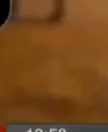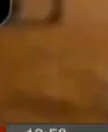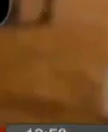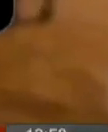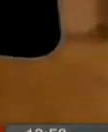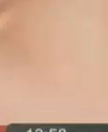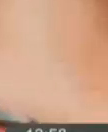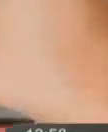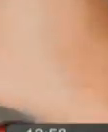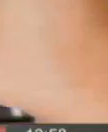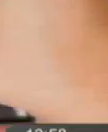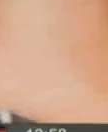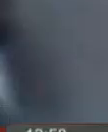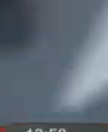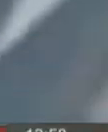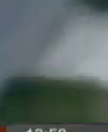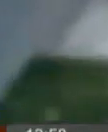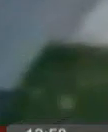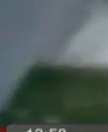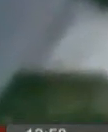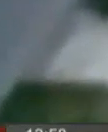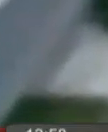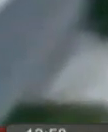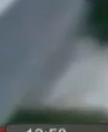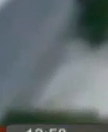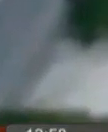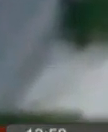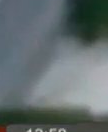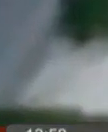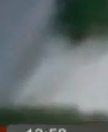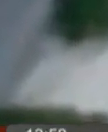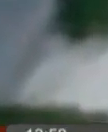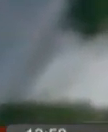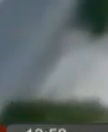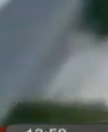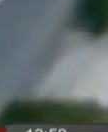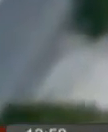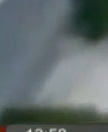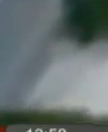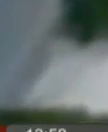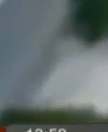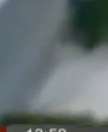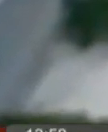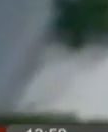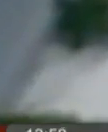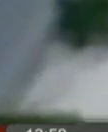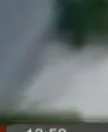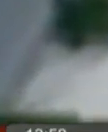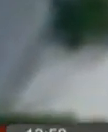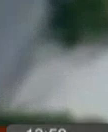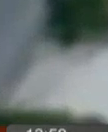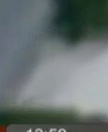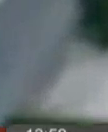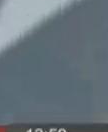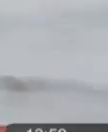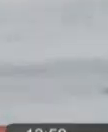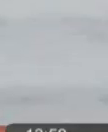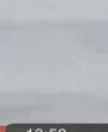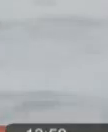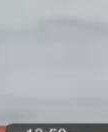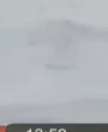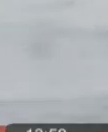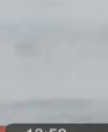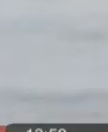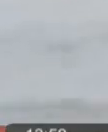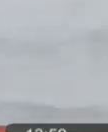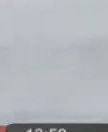accidente, una pelea, incendio. ¿O notas la presencia de sospechosos en tu barrio o zona? De inmediato envíanos imágenes por WhatsApp al